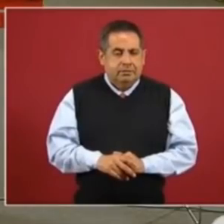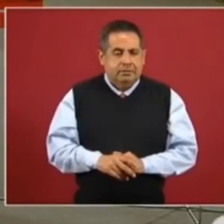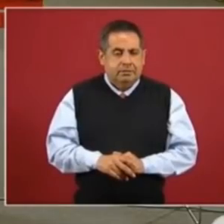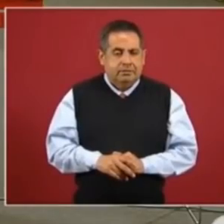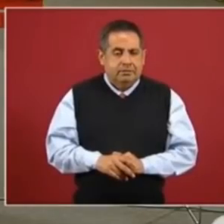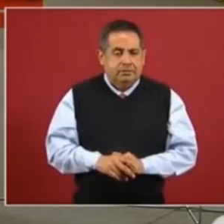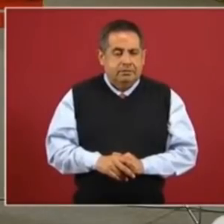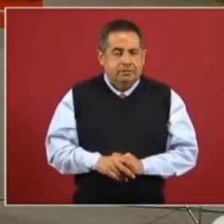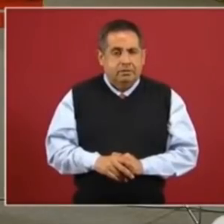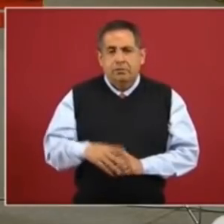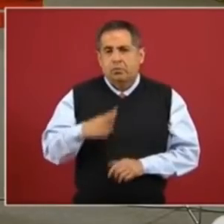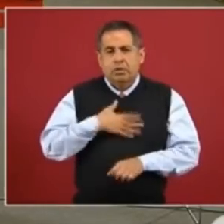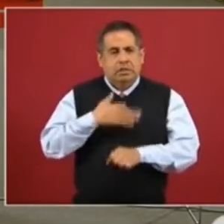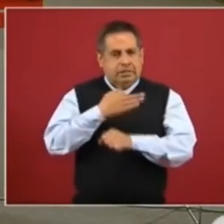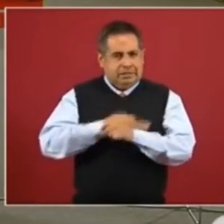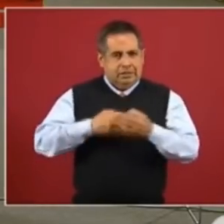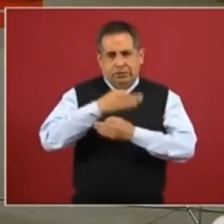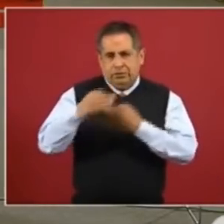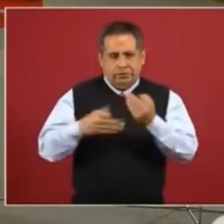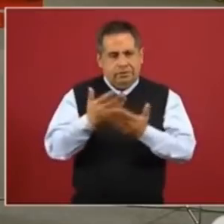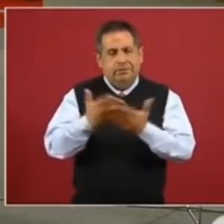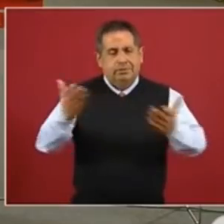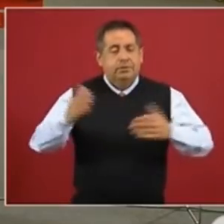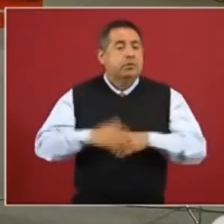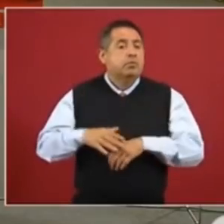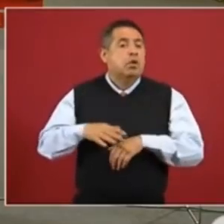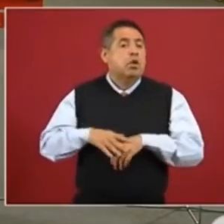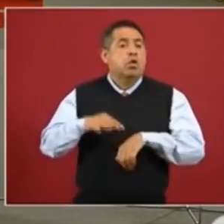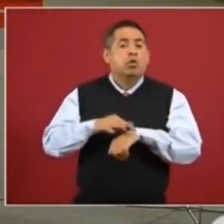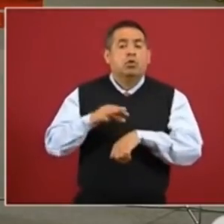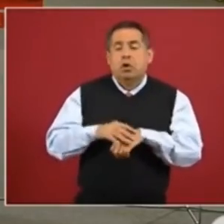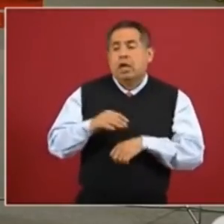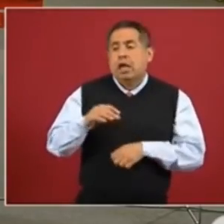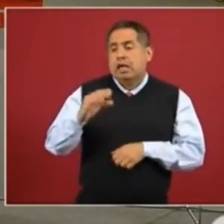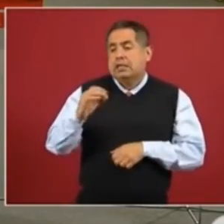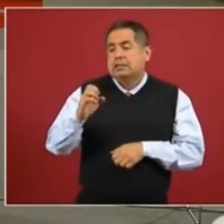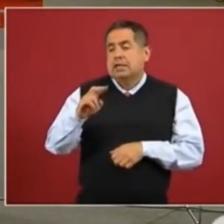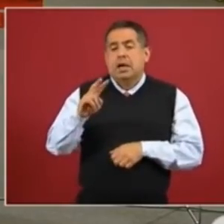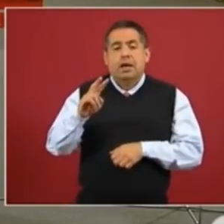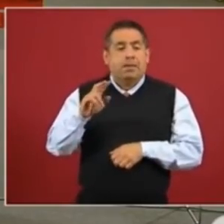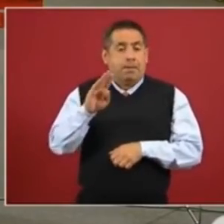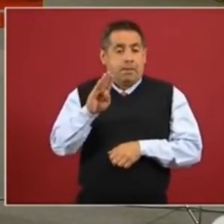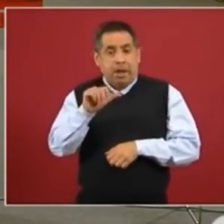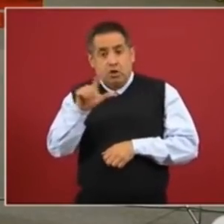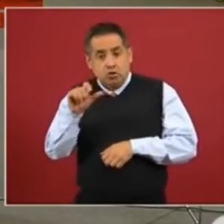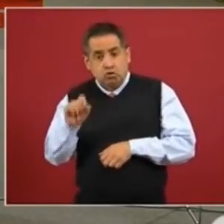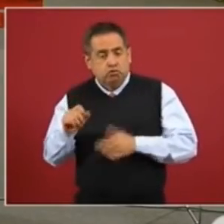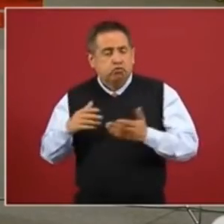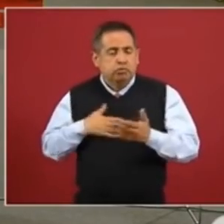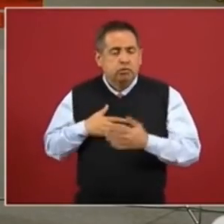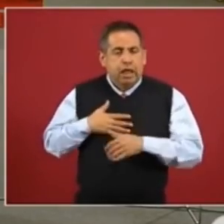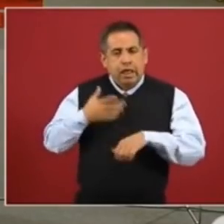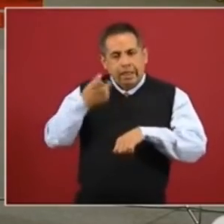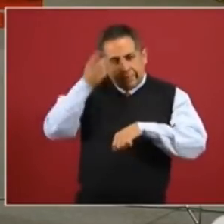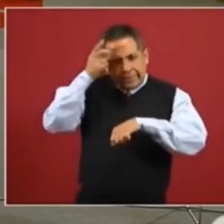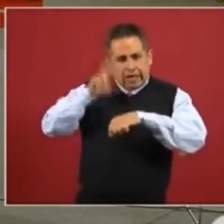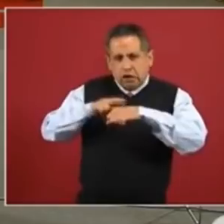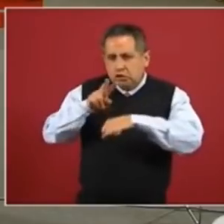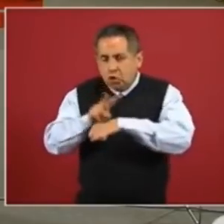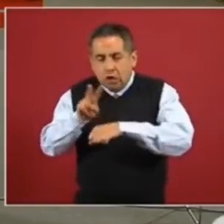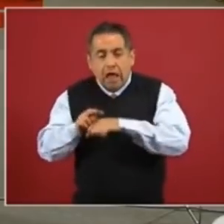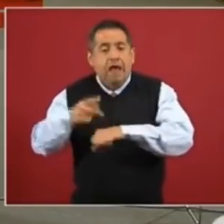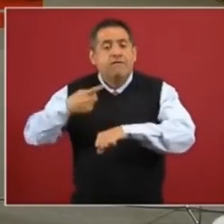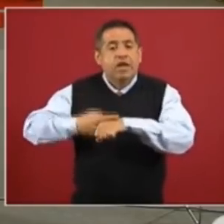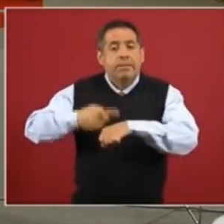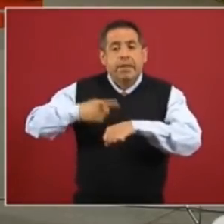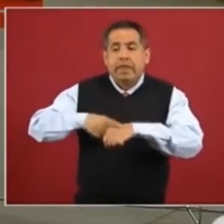Bueno, muy buenas tardes a todos ustedes. Soy la doctora Santa Ceballos. Actualmente me encuentro como directora de Vigilancia Epidemiológica de